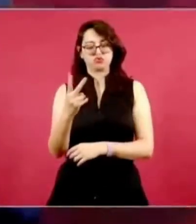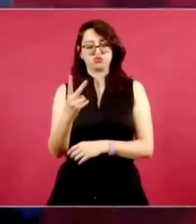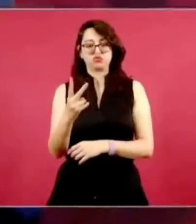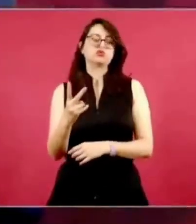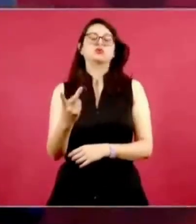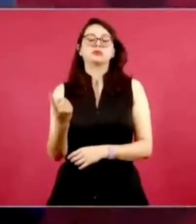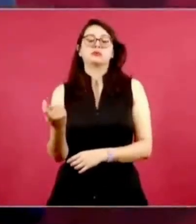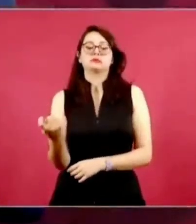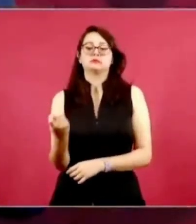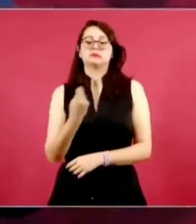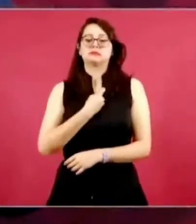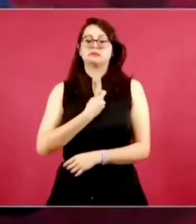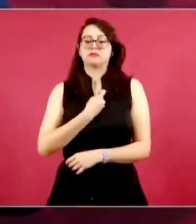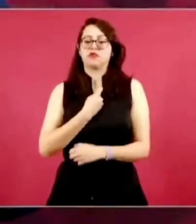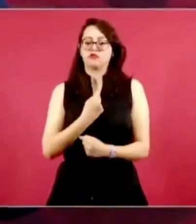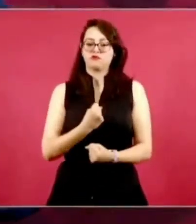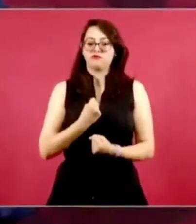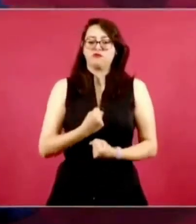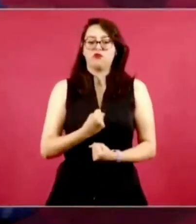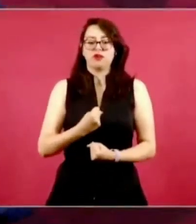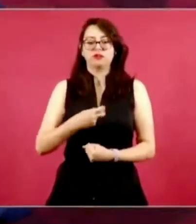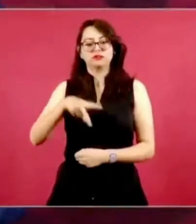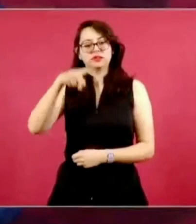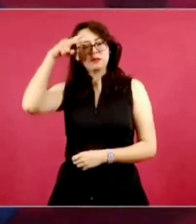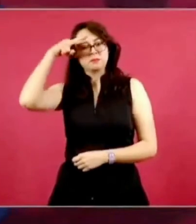nuestra identidad